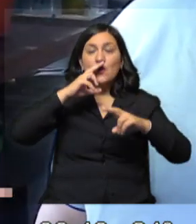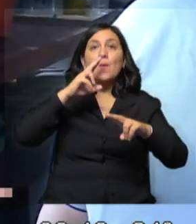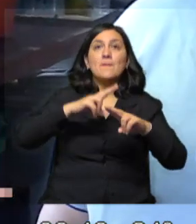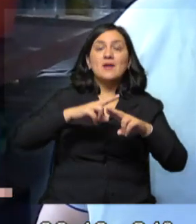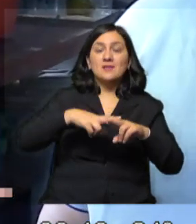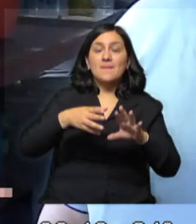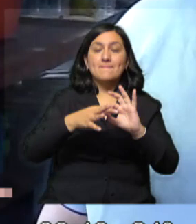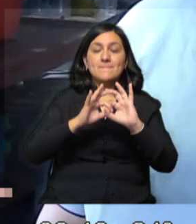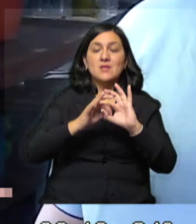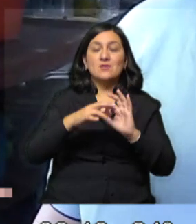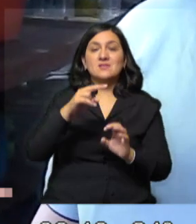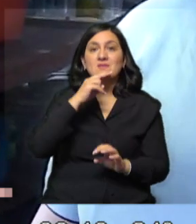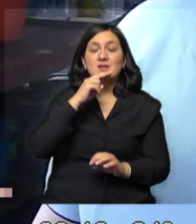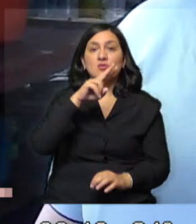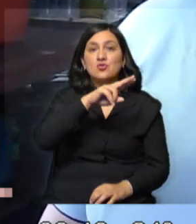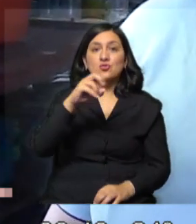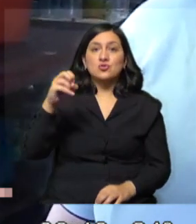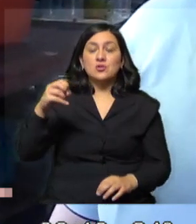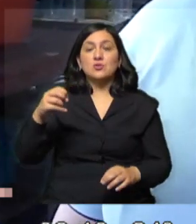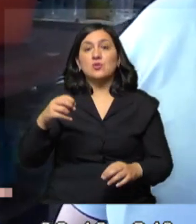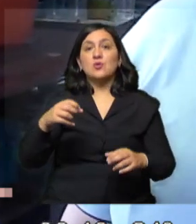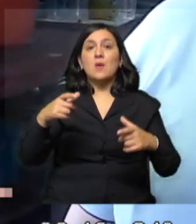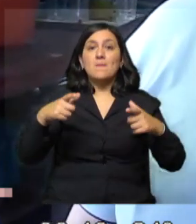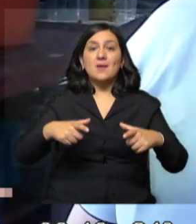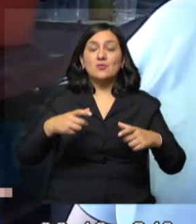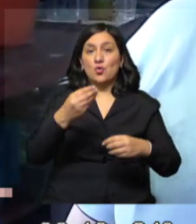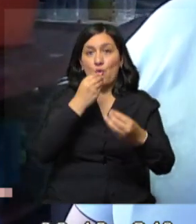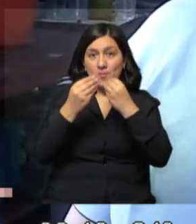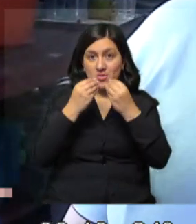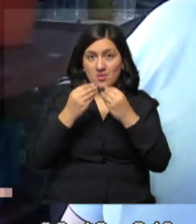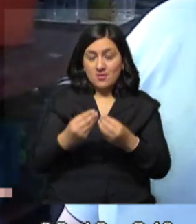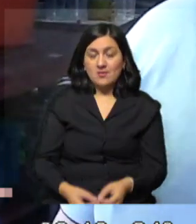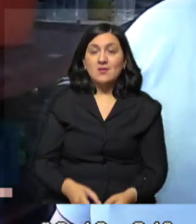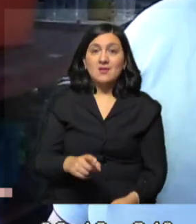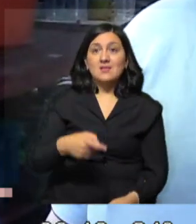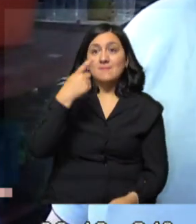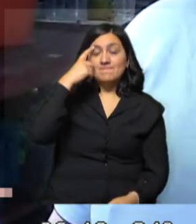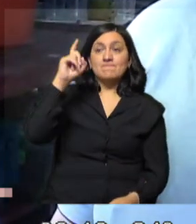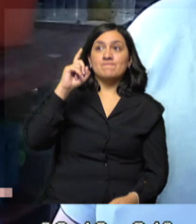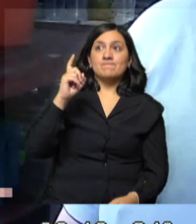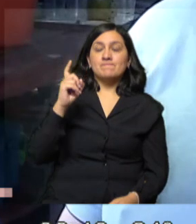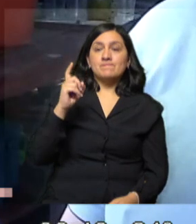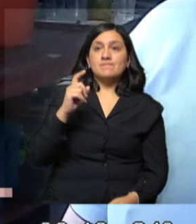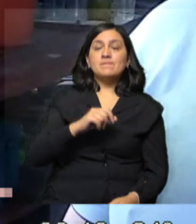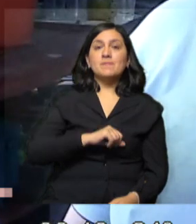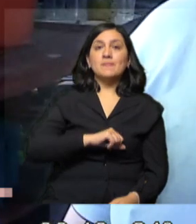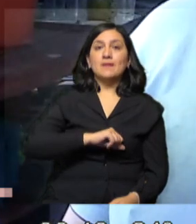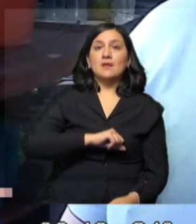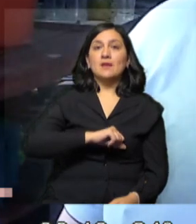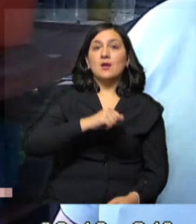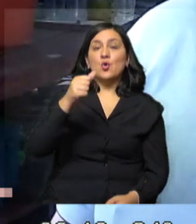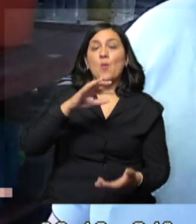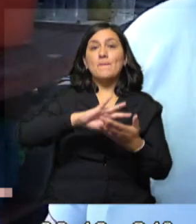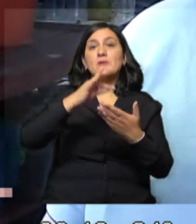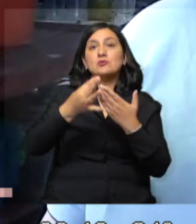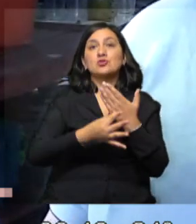miércoles y viernes 200 porciones de alimentos por día. Esta iniciativa, esta olla popular, ganó uno de los